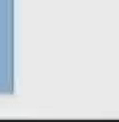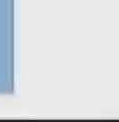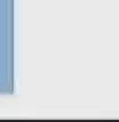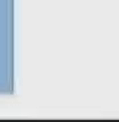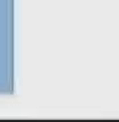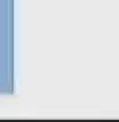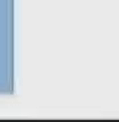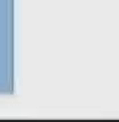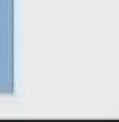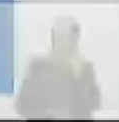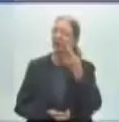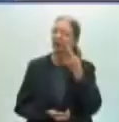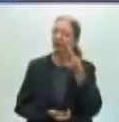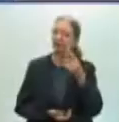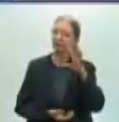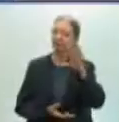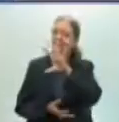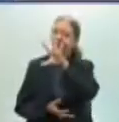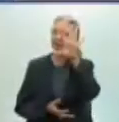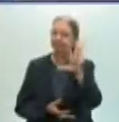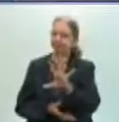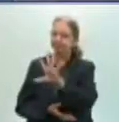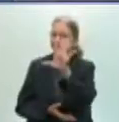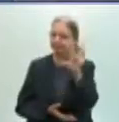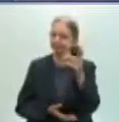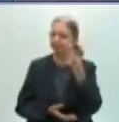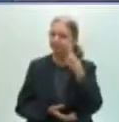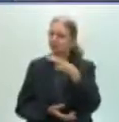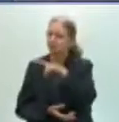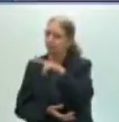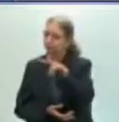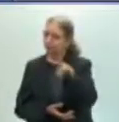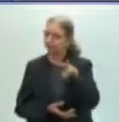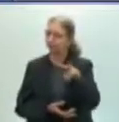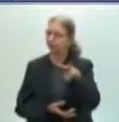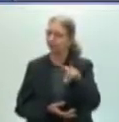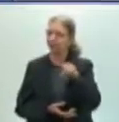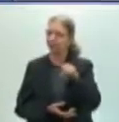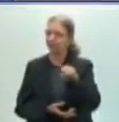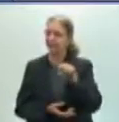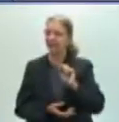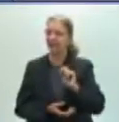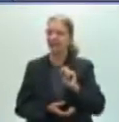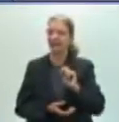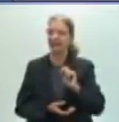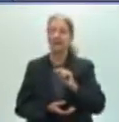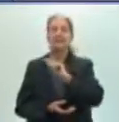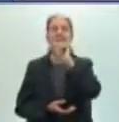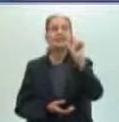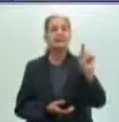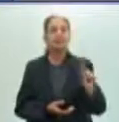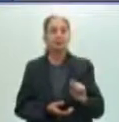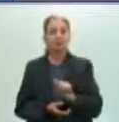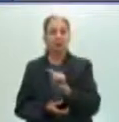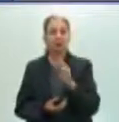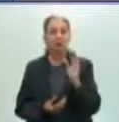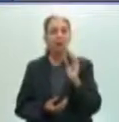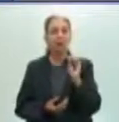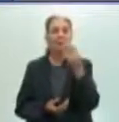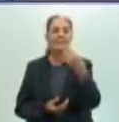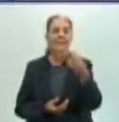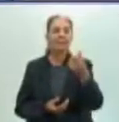Veamos entonces el gráfico. Observen ustedes, es un gráfico circular o de pastel.